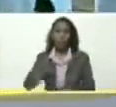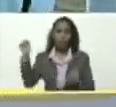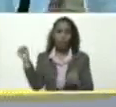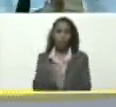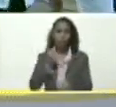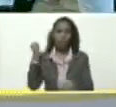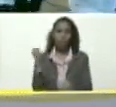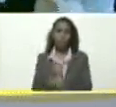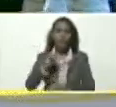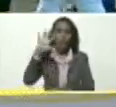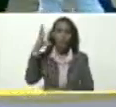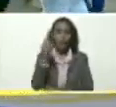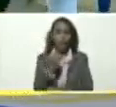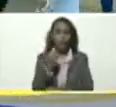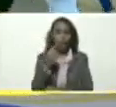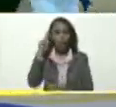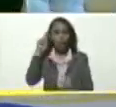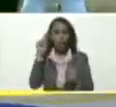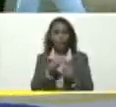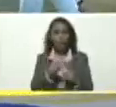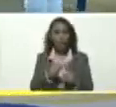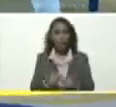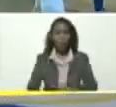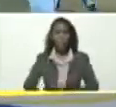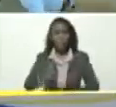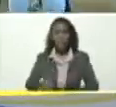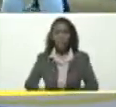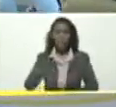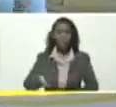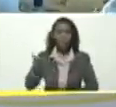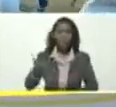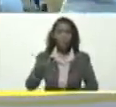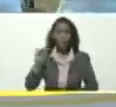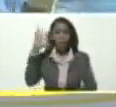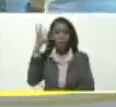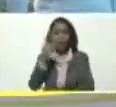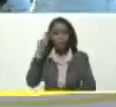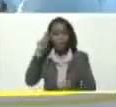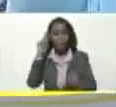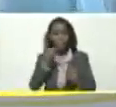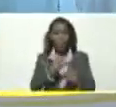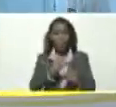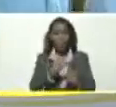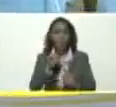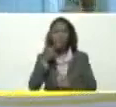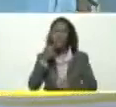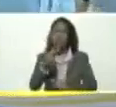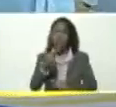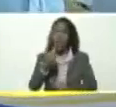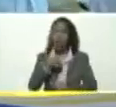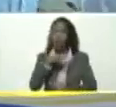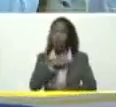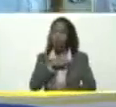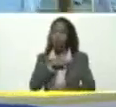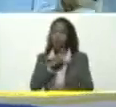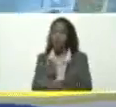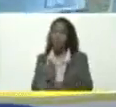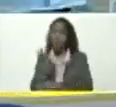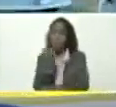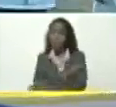trabajando y logrando las metas, que es lo más importante, logrando las metas. Dijimos que íbamos a vacunar al